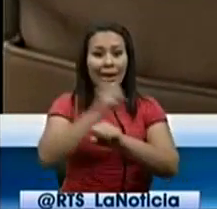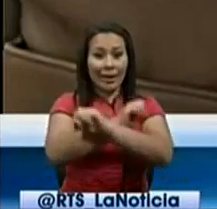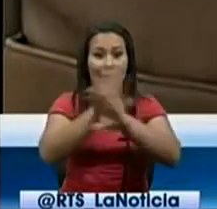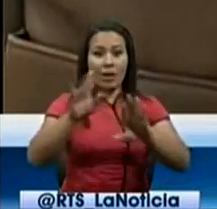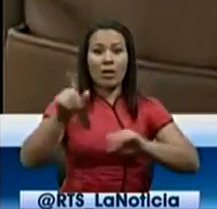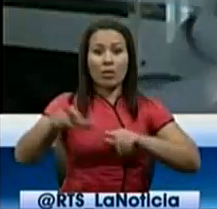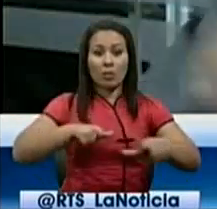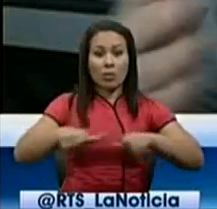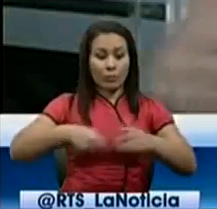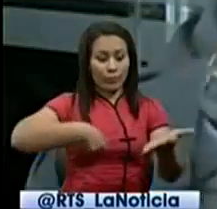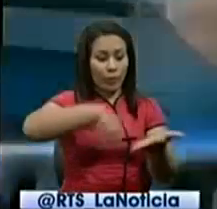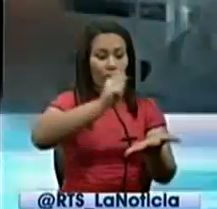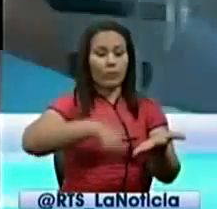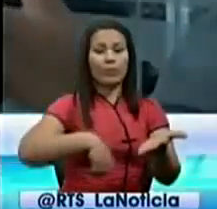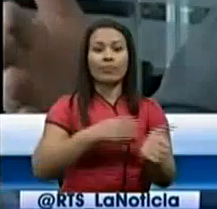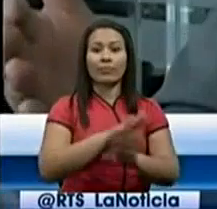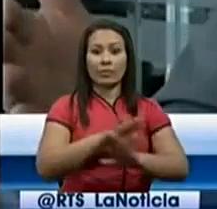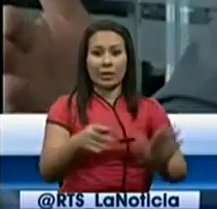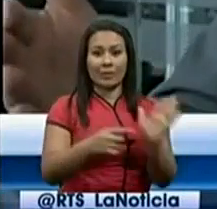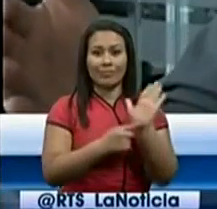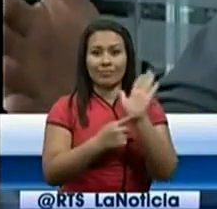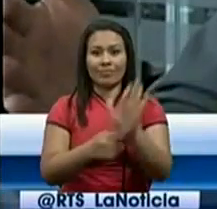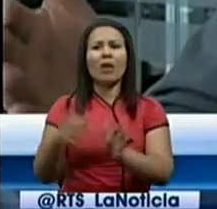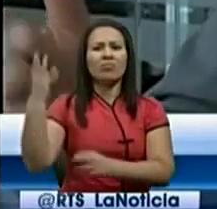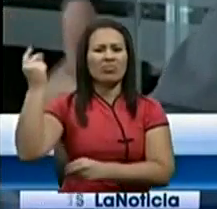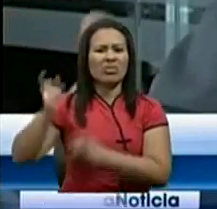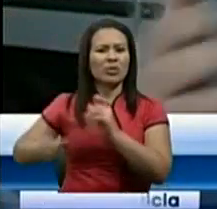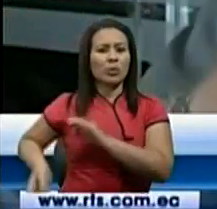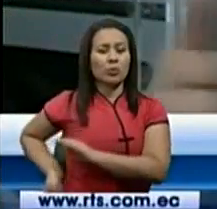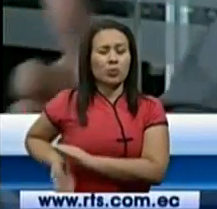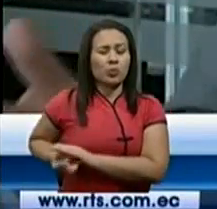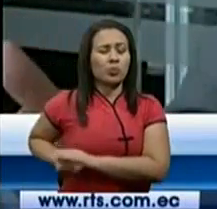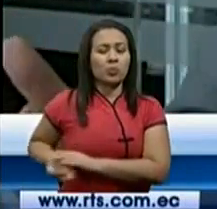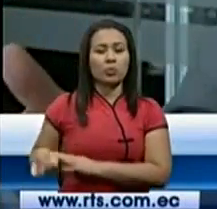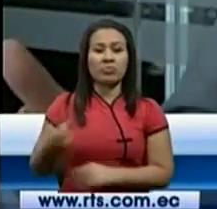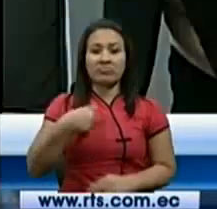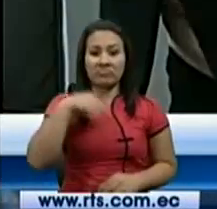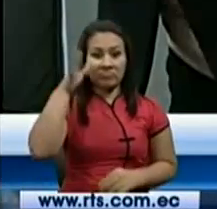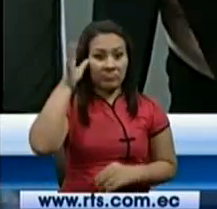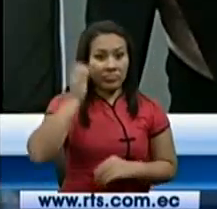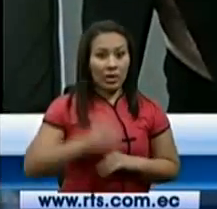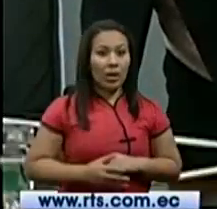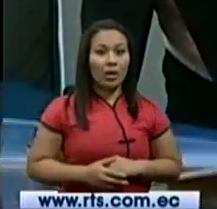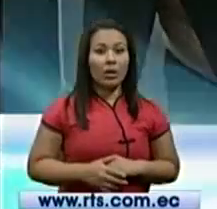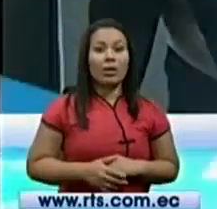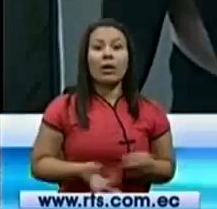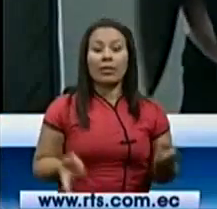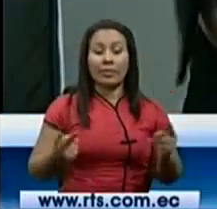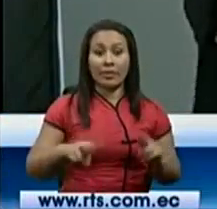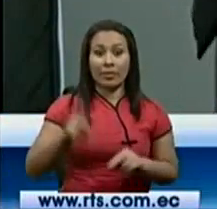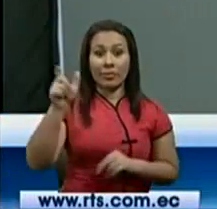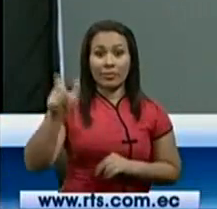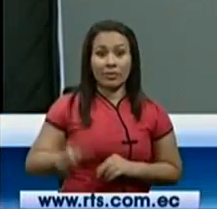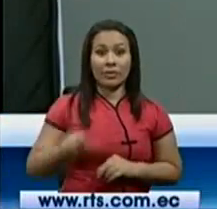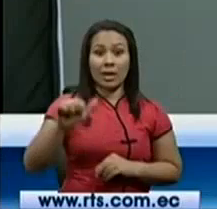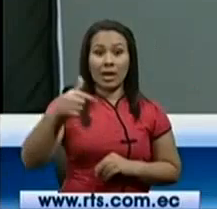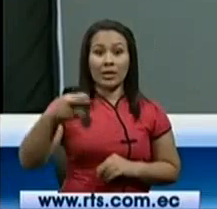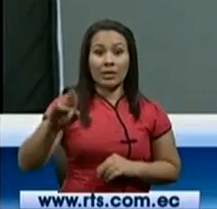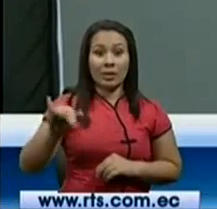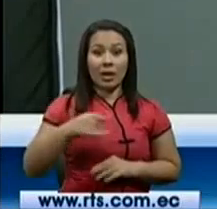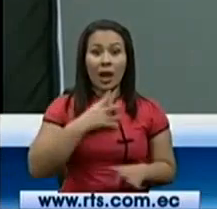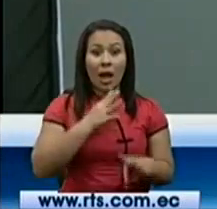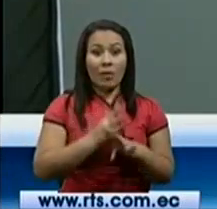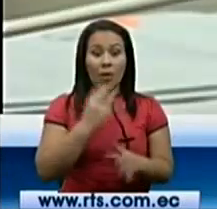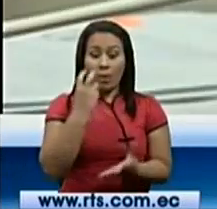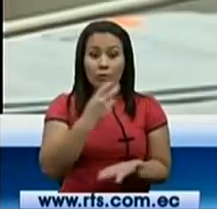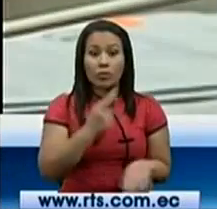en la contratación. Ahí hubo evidentemente un conflicto respecto a qué helicópteros comprar. Aguilar va más allá y muestra pruebas de